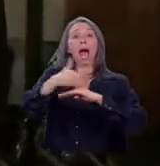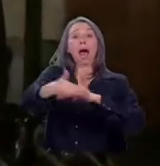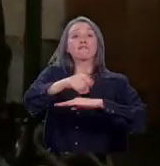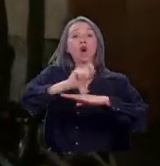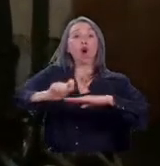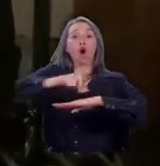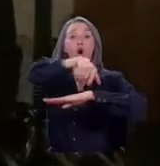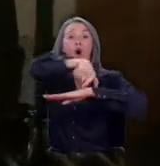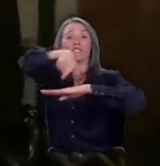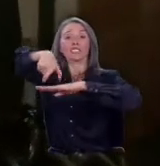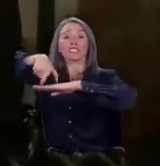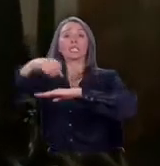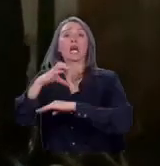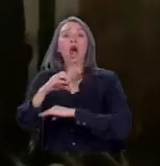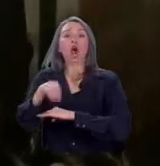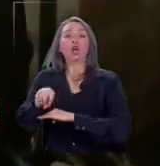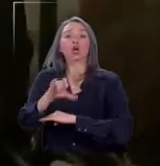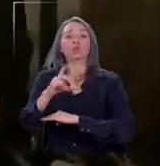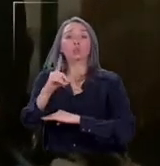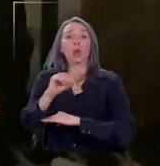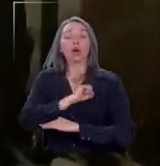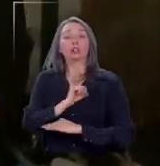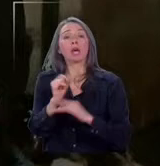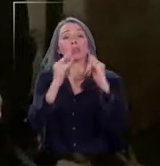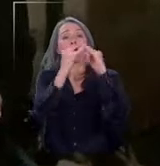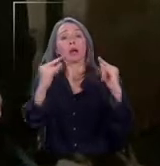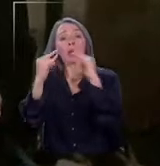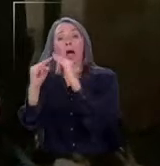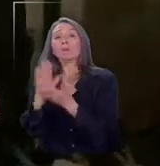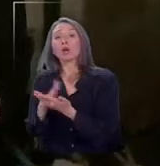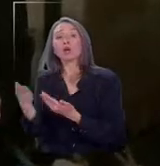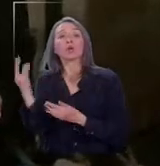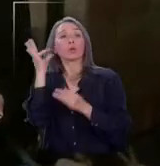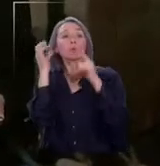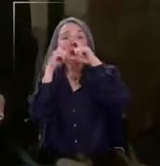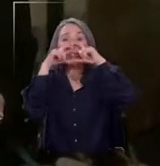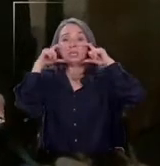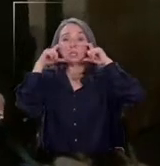consulados acá en Santiago estamos ya con Sabrina Ken Sabrina Qué tal Buenas